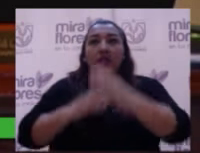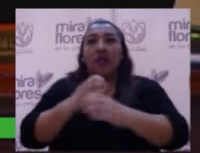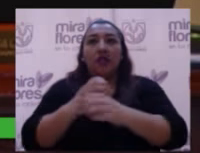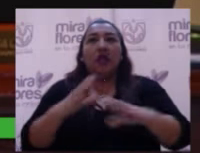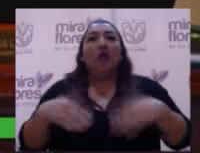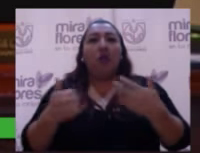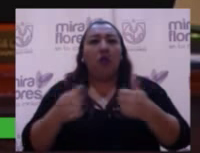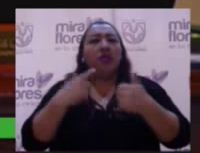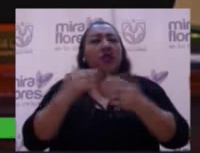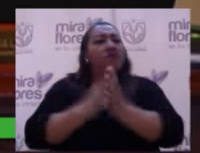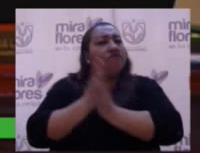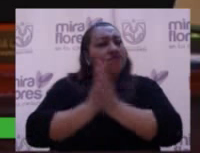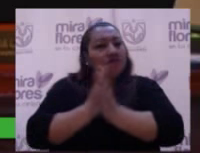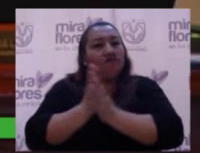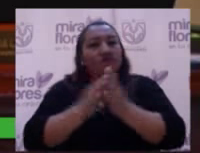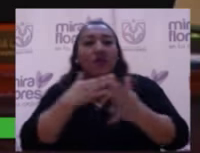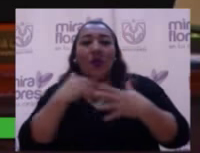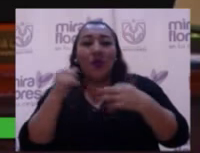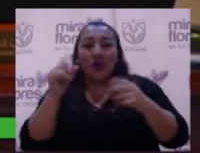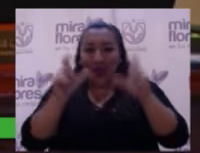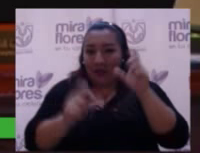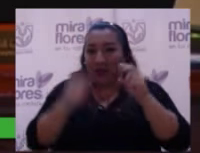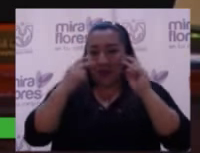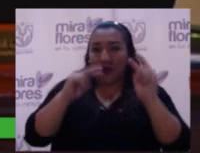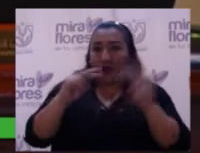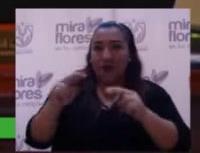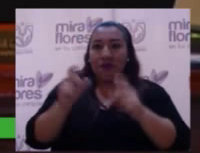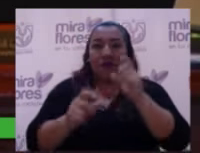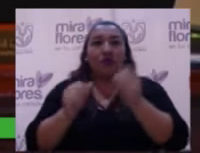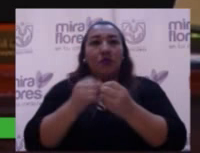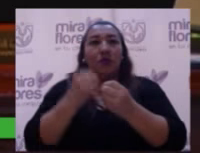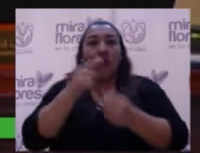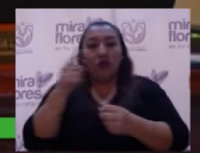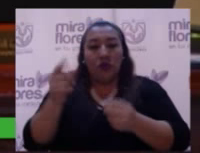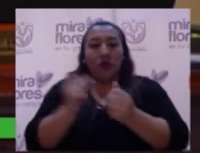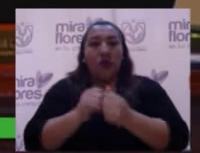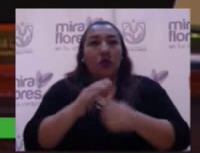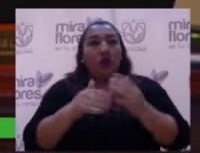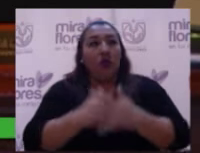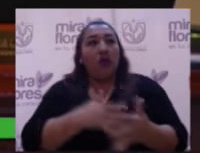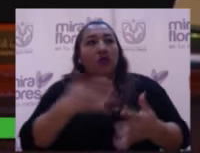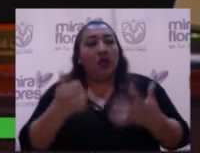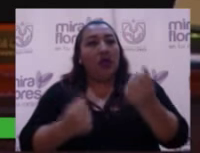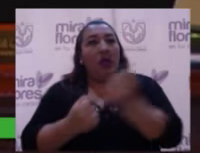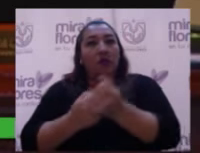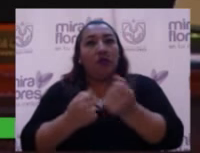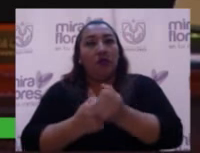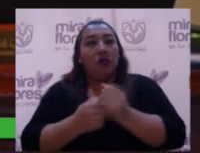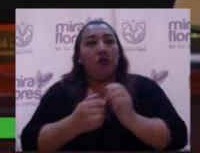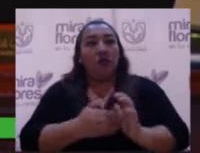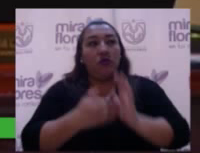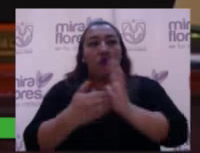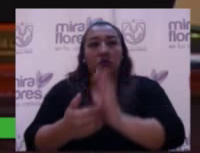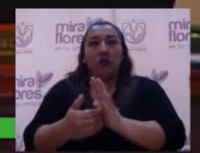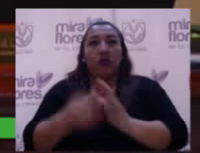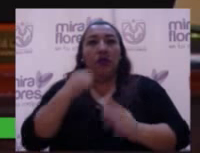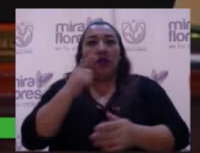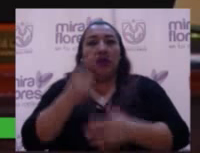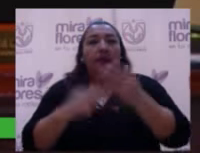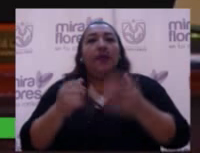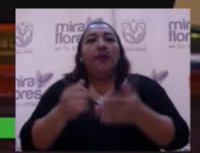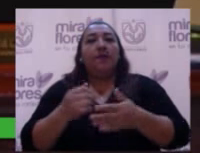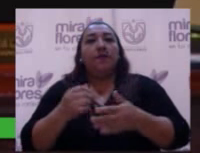ser divertida y capturar la atención de la familia. Personas como usted, con el espíritu de colaboración demostrado, son las